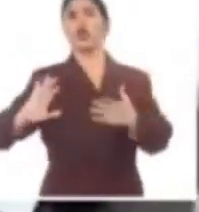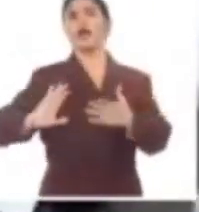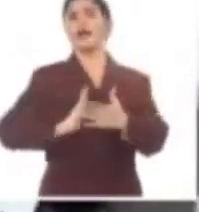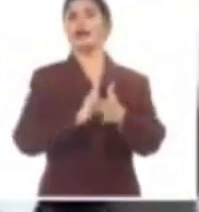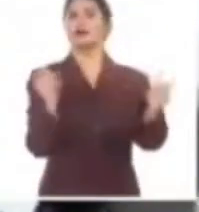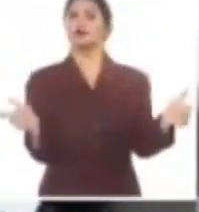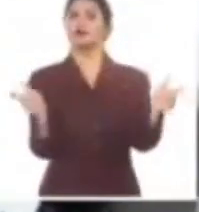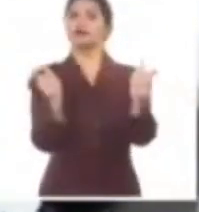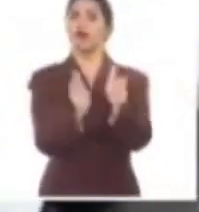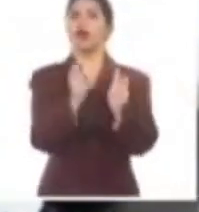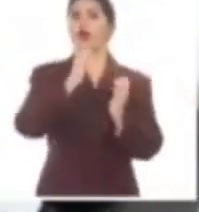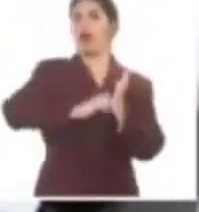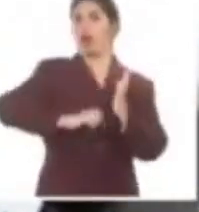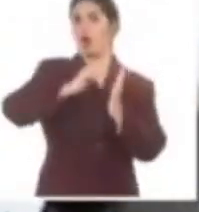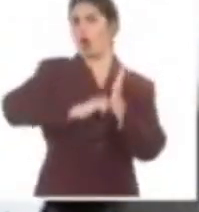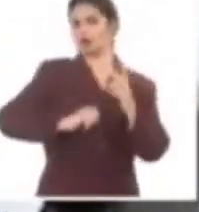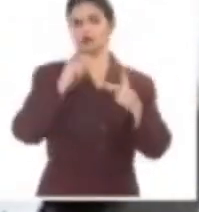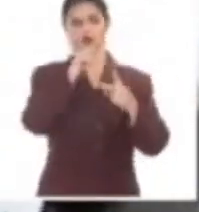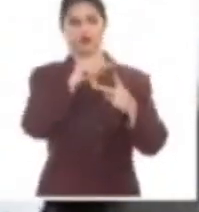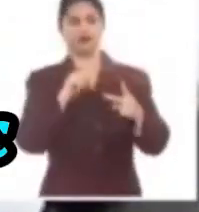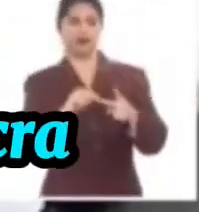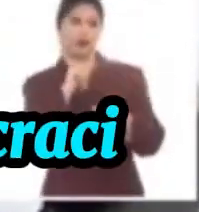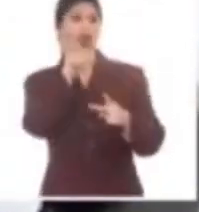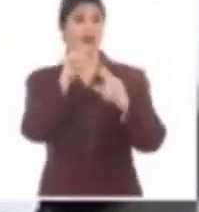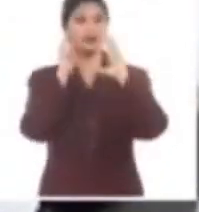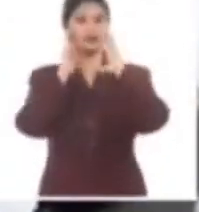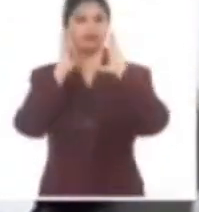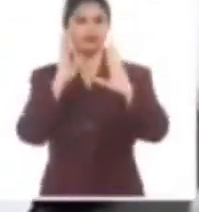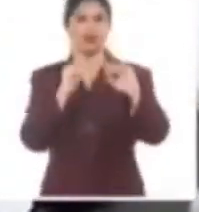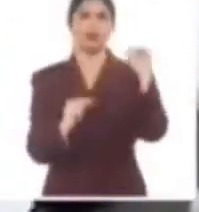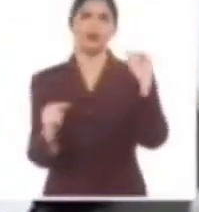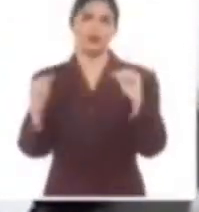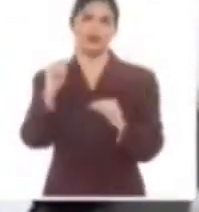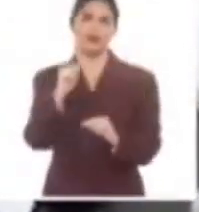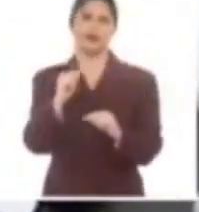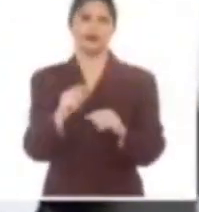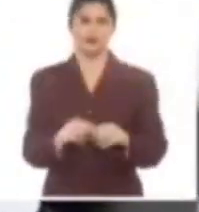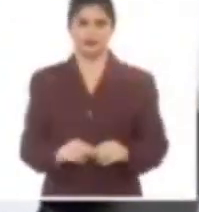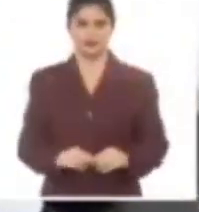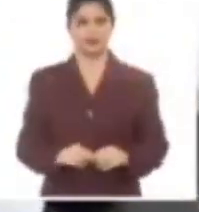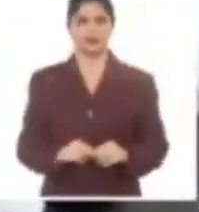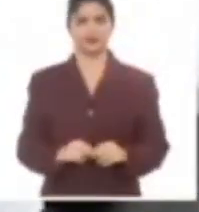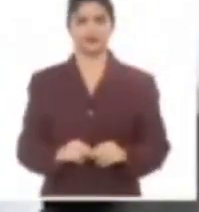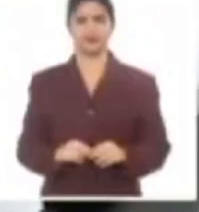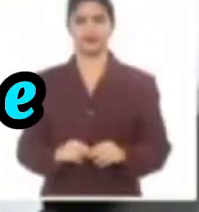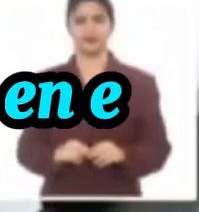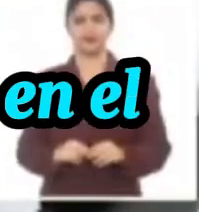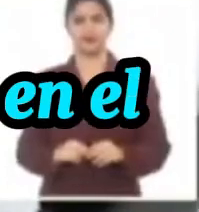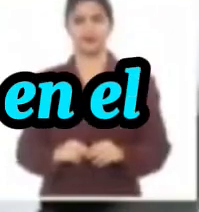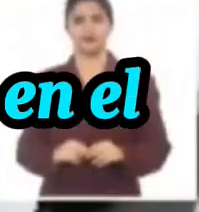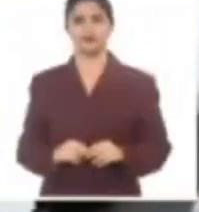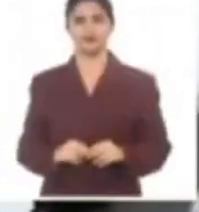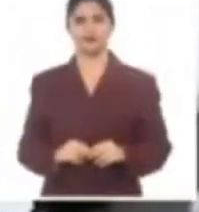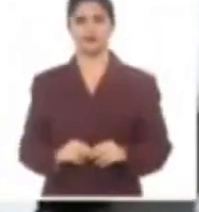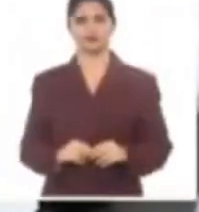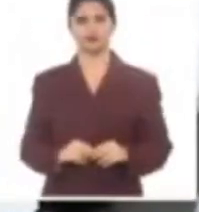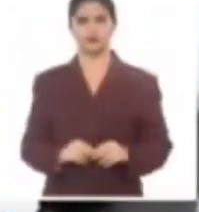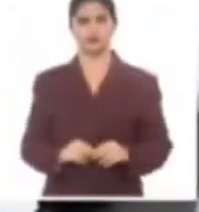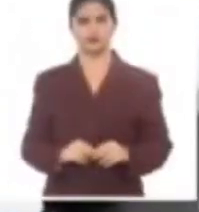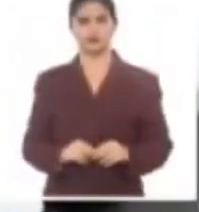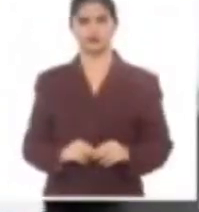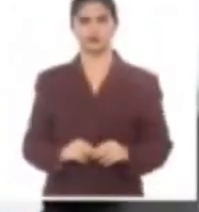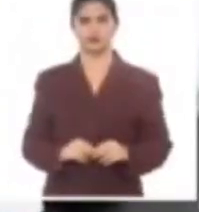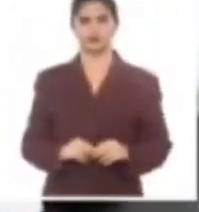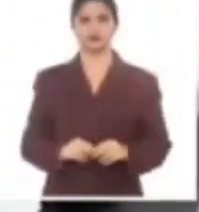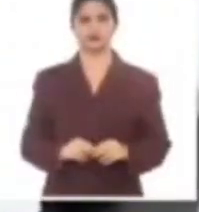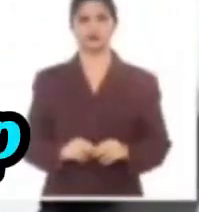Gastos públicos, pero gastos públicos asociados a la burocracia, a temas que realmente no son los que impactan en el beneficio de los